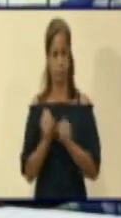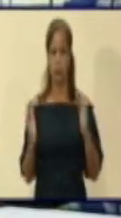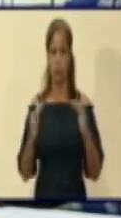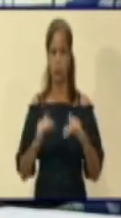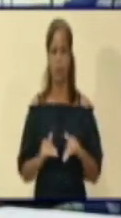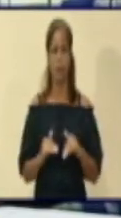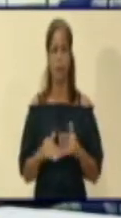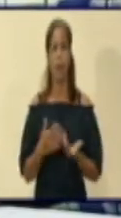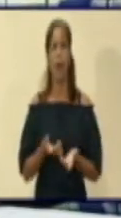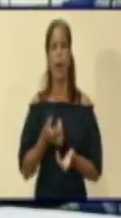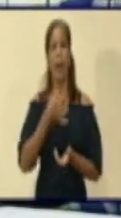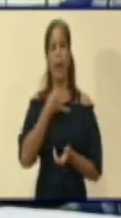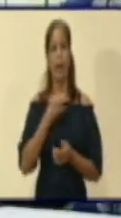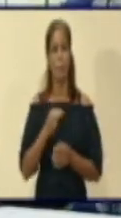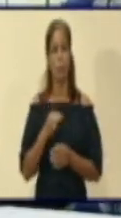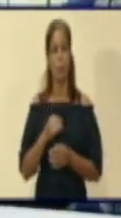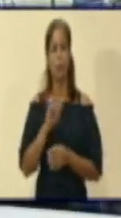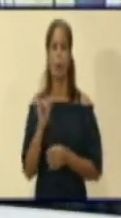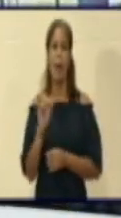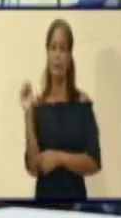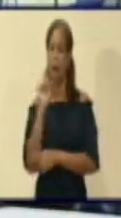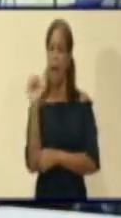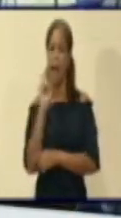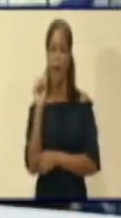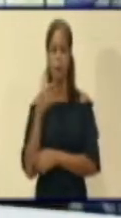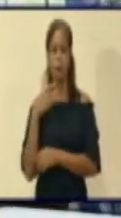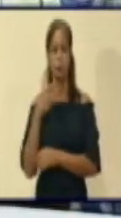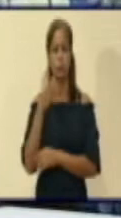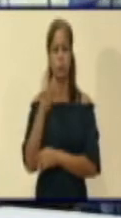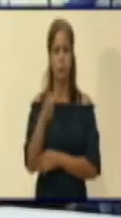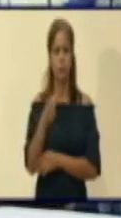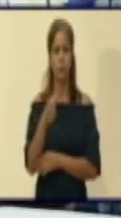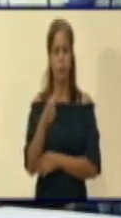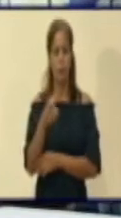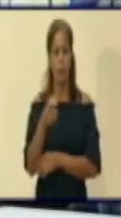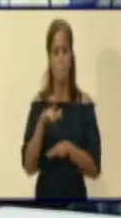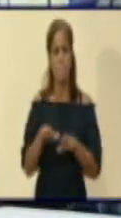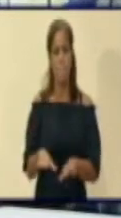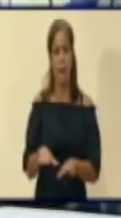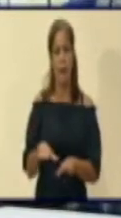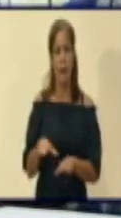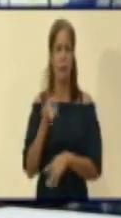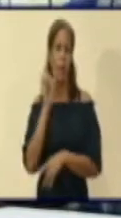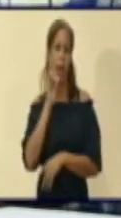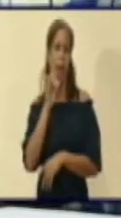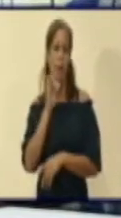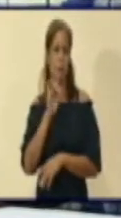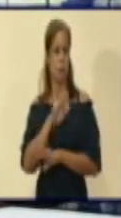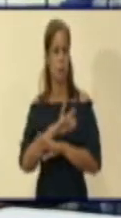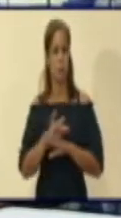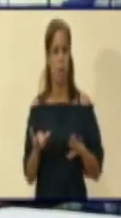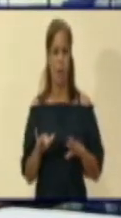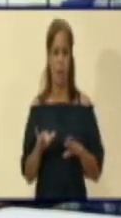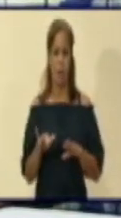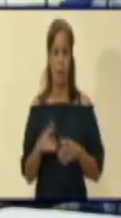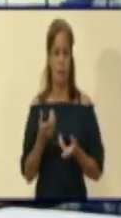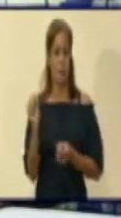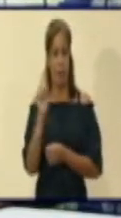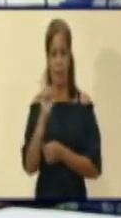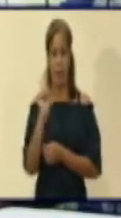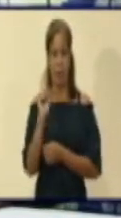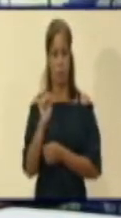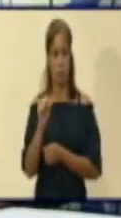parar en los puntos de transportación masiva y parada. Es decir, a partir de hoy 12 de la noche no hay más operación sensibilidad. No paran más los medios estatales